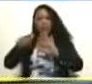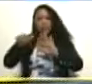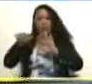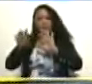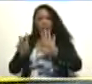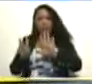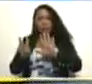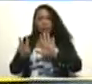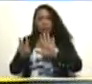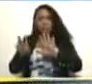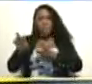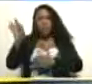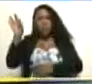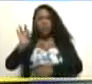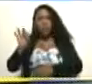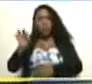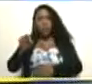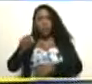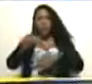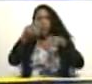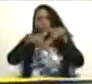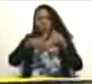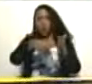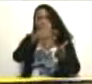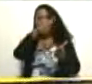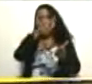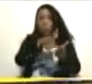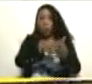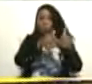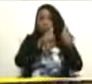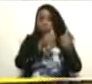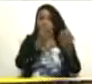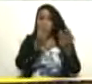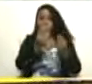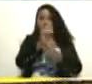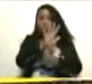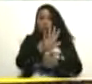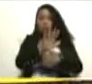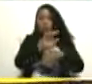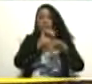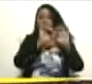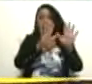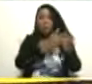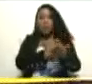3,67%. Votos válidos en la pregunta número 5,